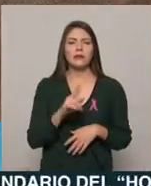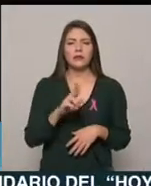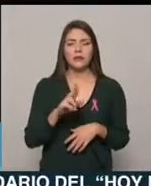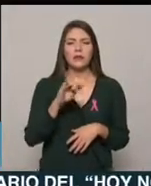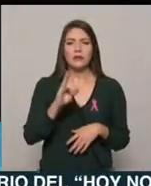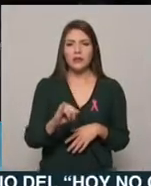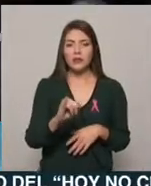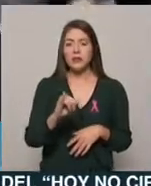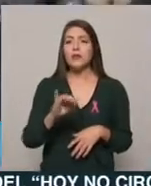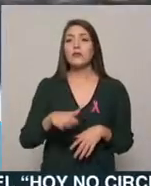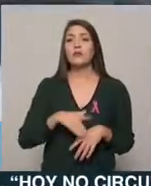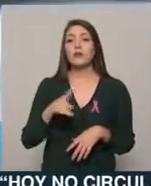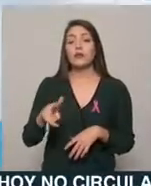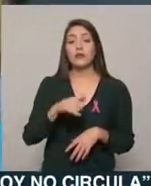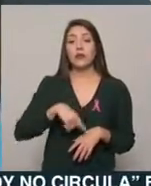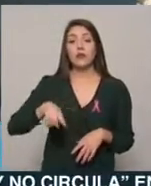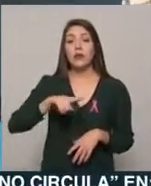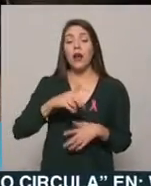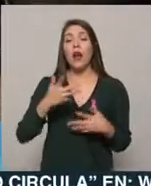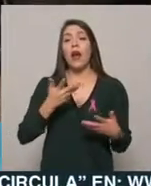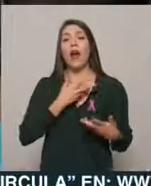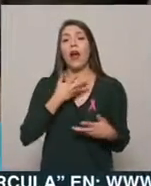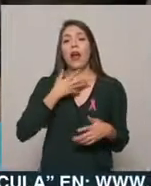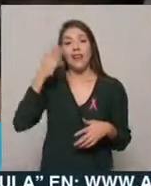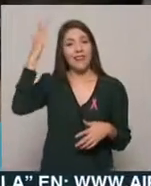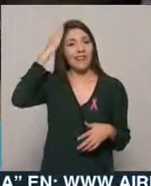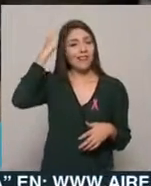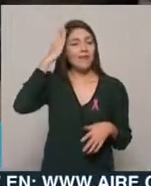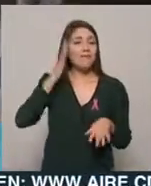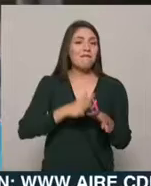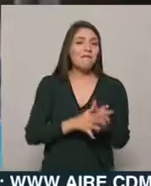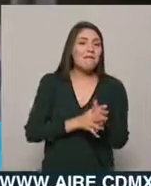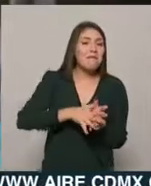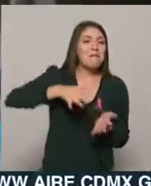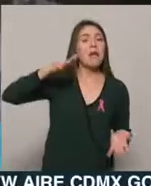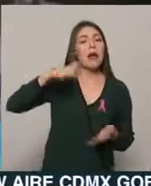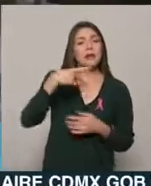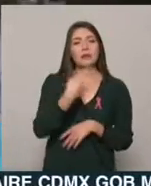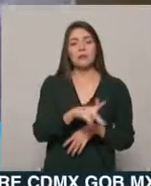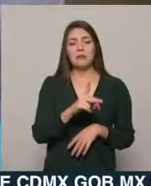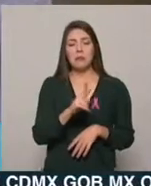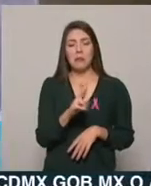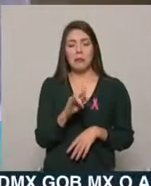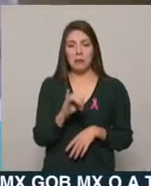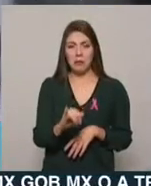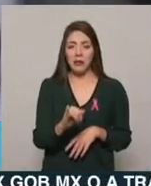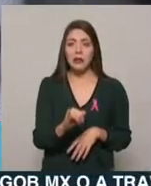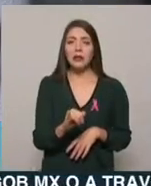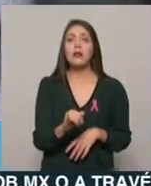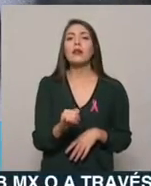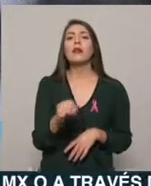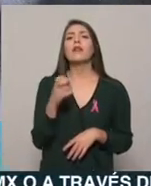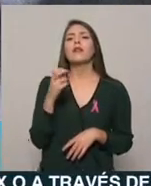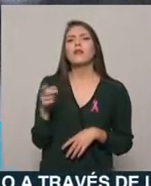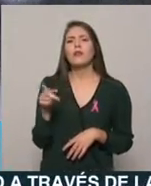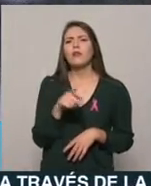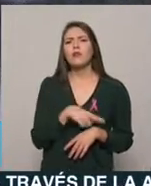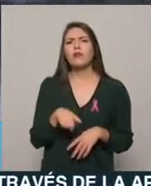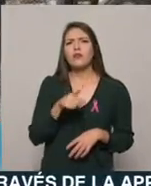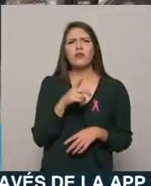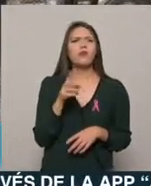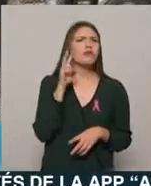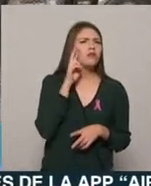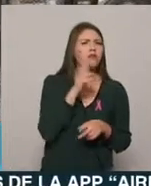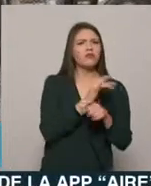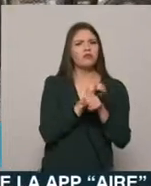líderes normalmente son del PRI, y a cambio de eso pues han recibido senadurías,